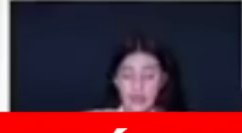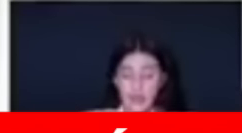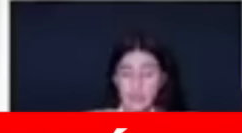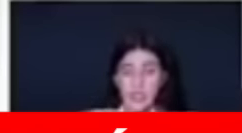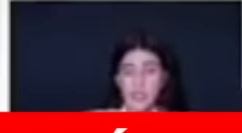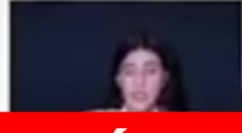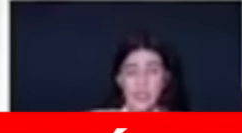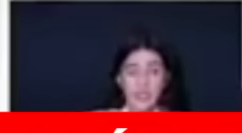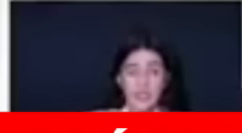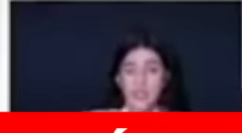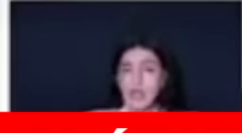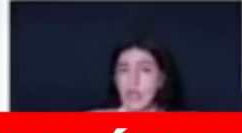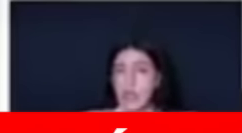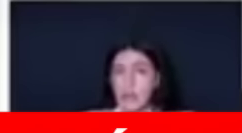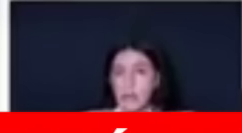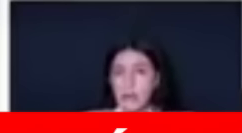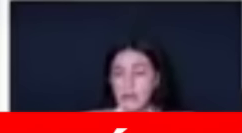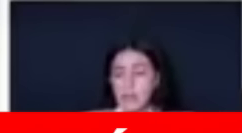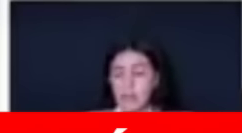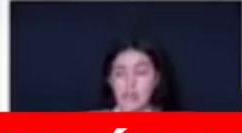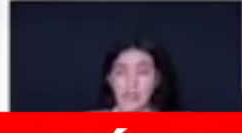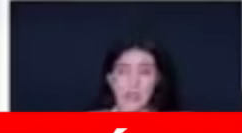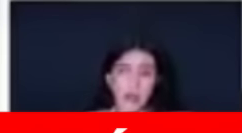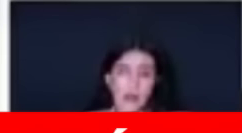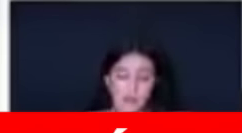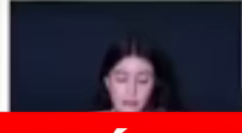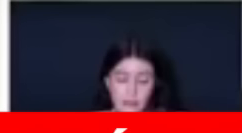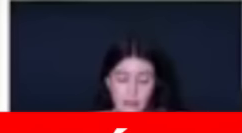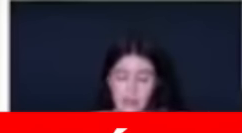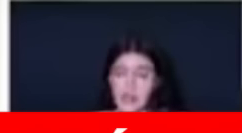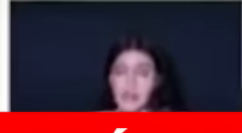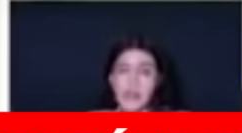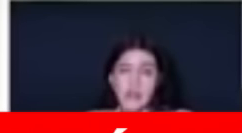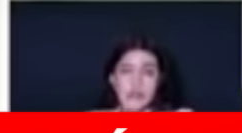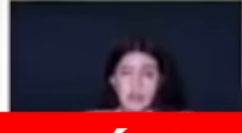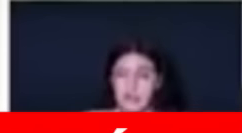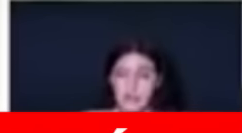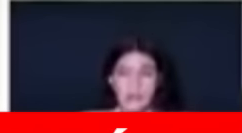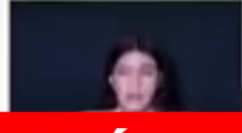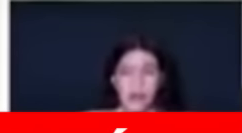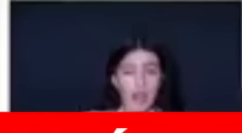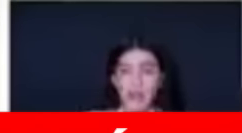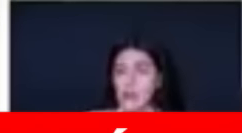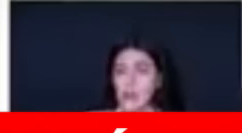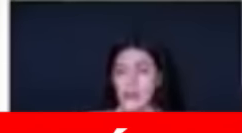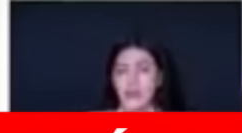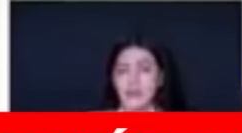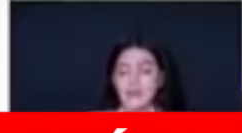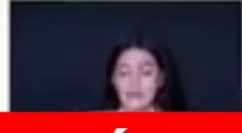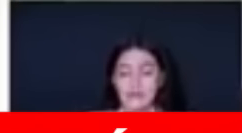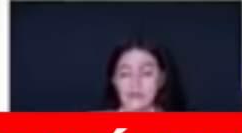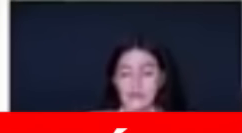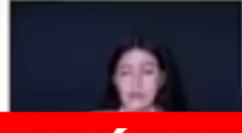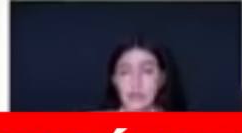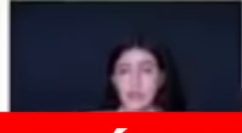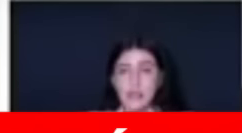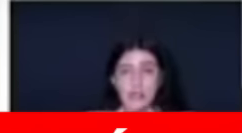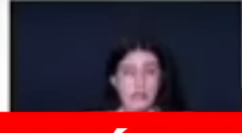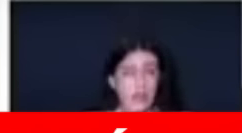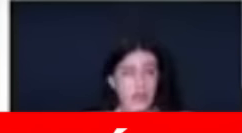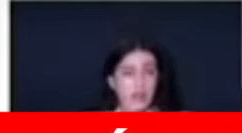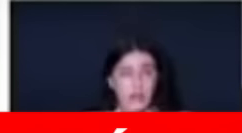más próspero, ni el ciudadano más sencillo. Nadie. Y en